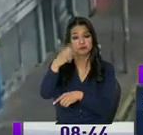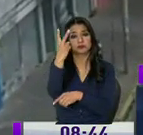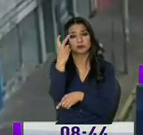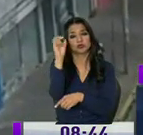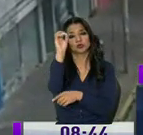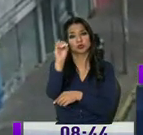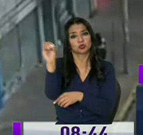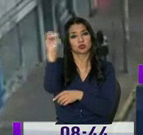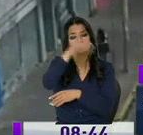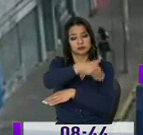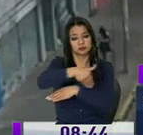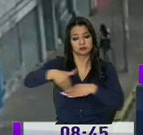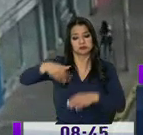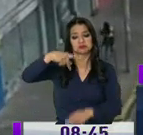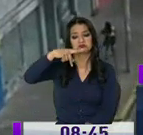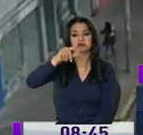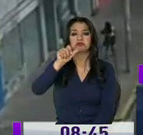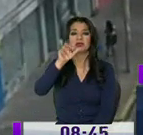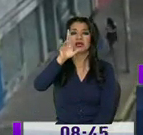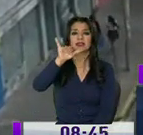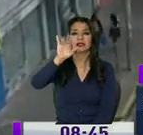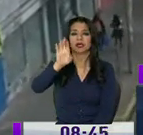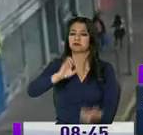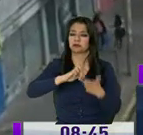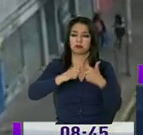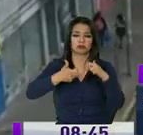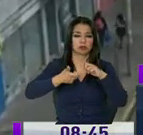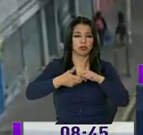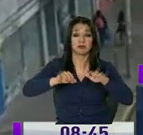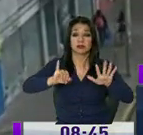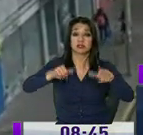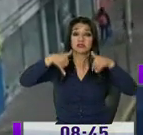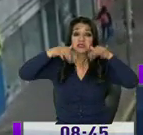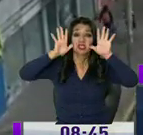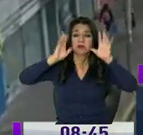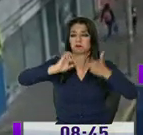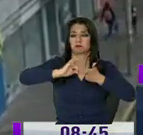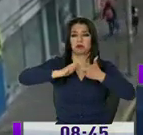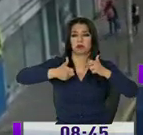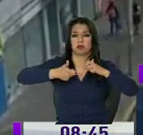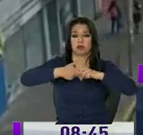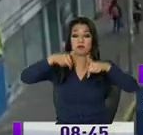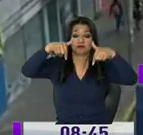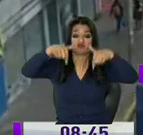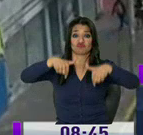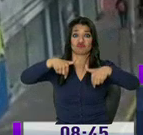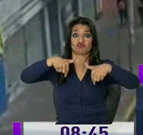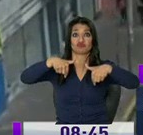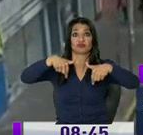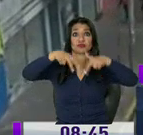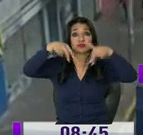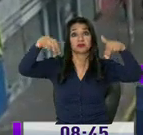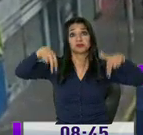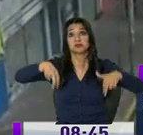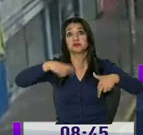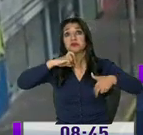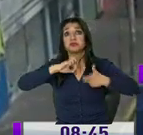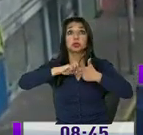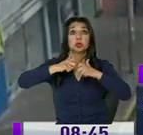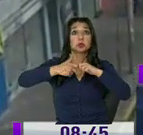Por la Patria no hay ningún problema, por la 6 de diciembre tampoco. Por aquí donde estamos ubicados, en la Juan Montalvo, no hay ningún tipo